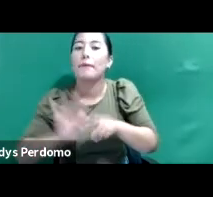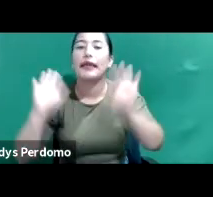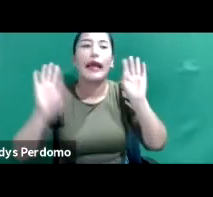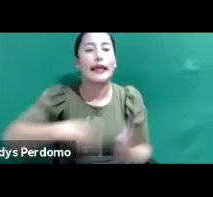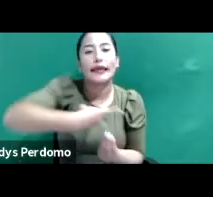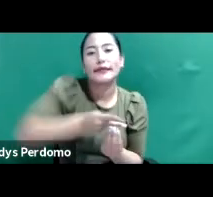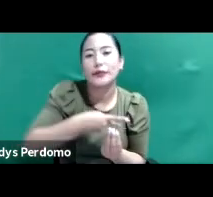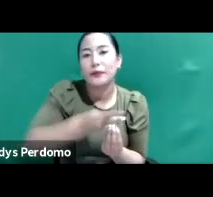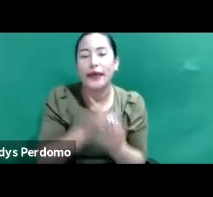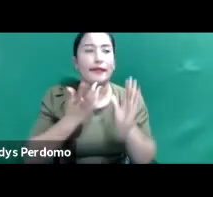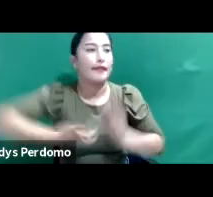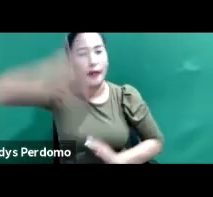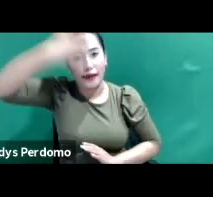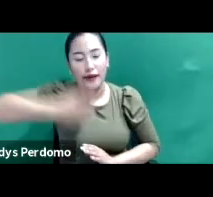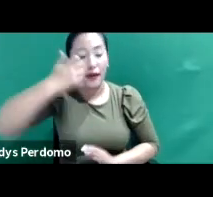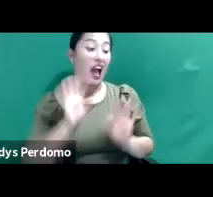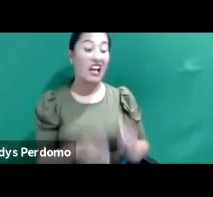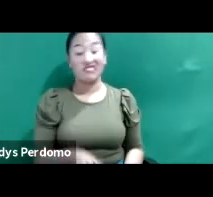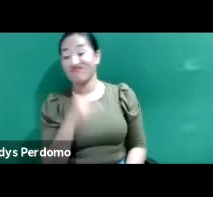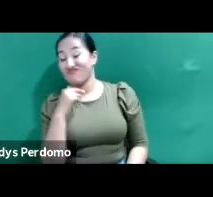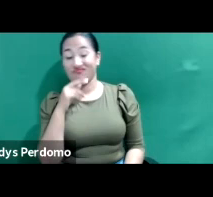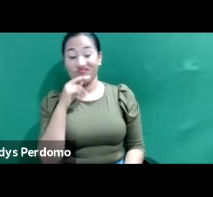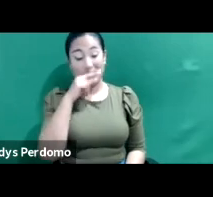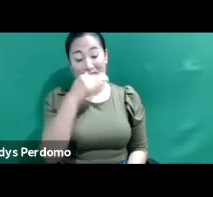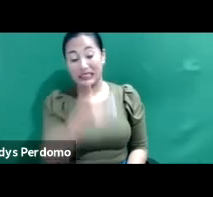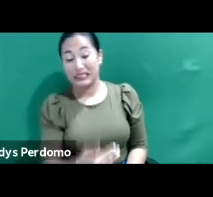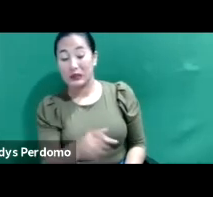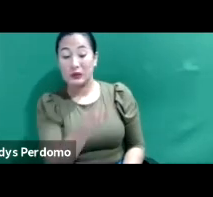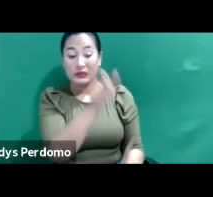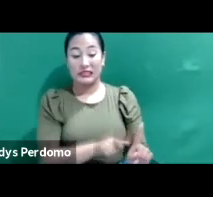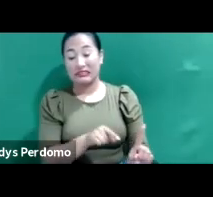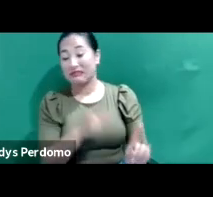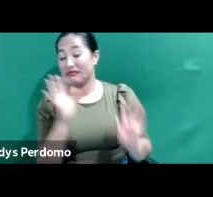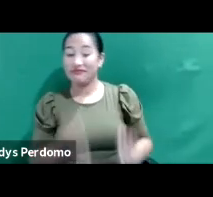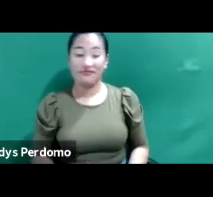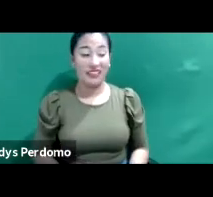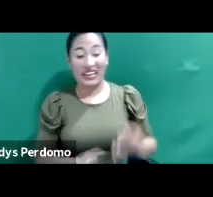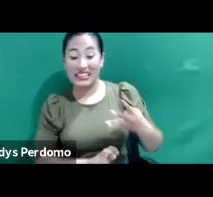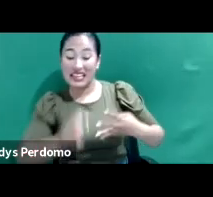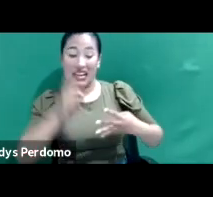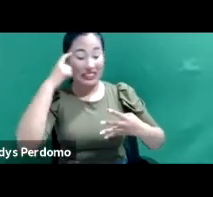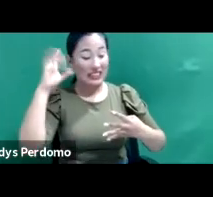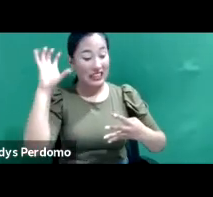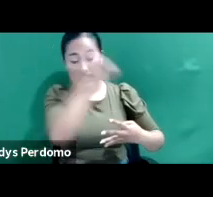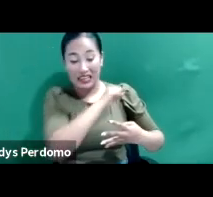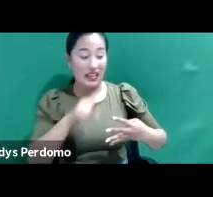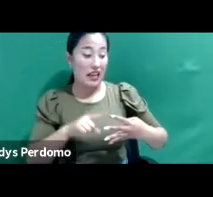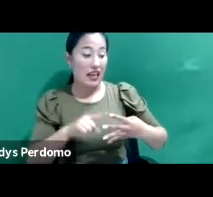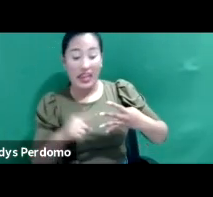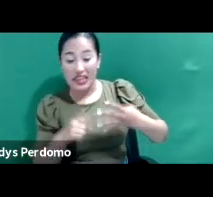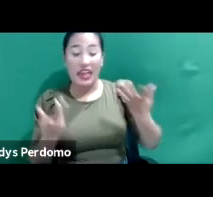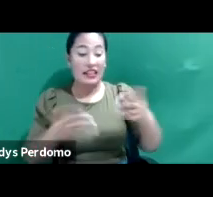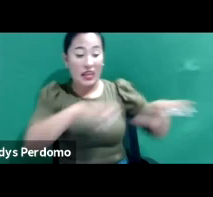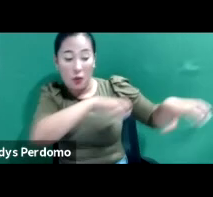instrumentos o aplicar, uy, no sé qué tiene este niño, entonces apliquémosle más o menos el BANFE y la escala de inteligencia y apliquemos también la de problemas de comportamiento y